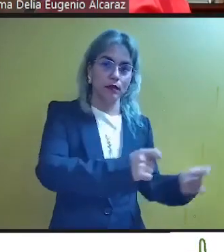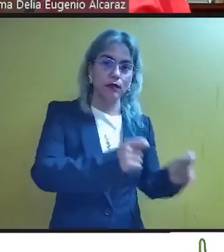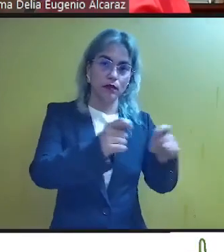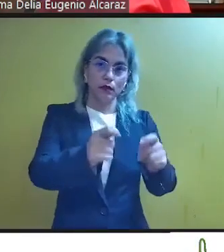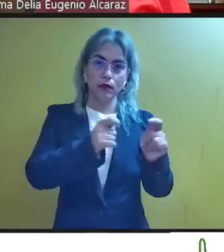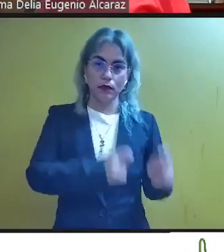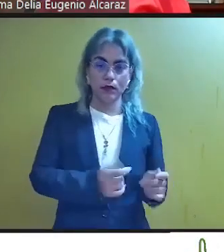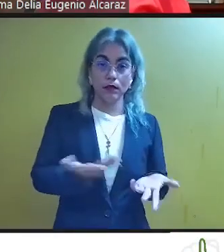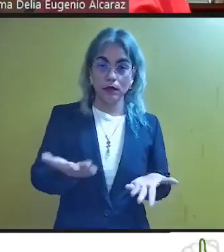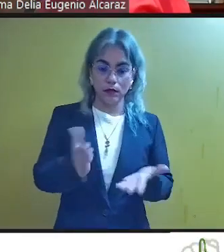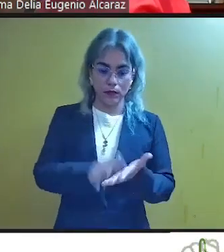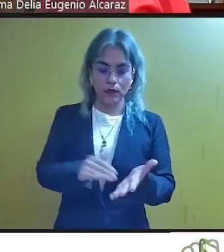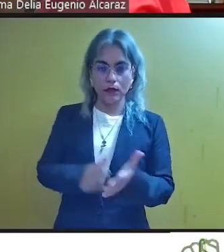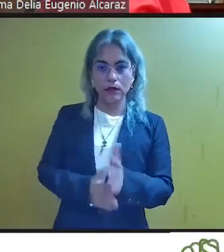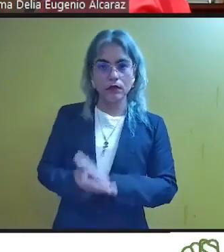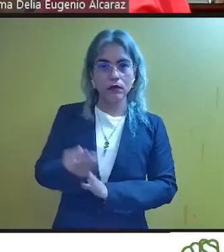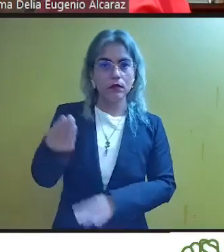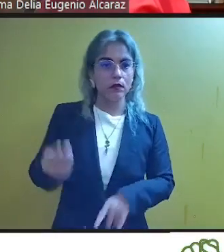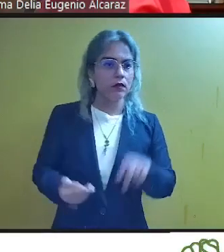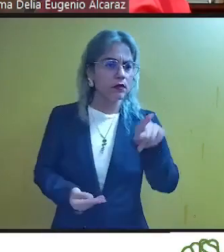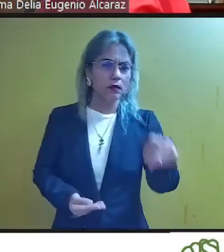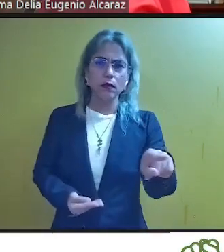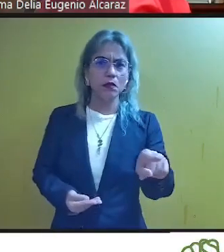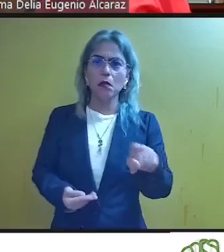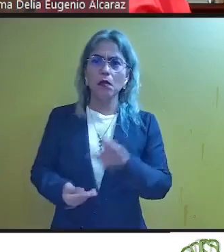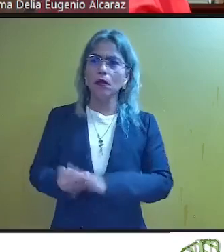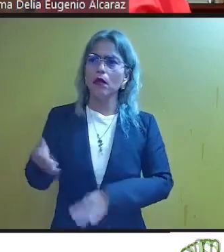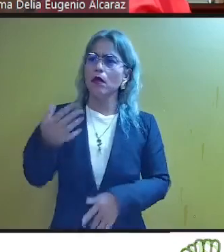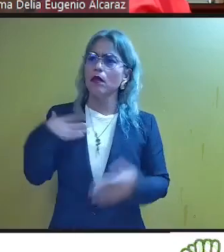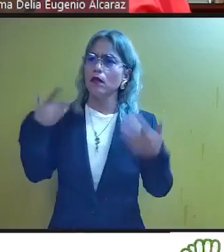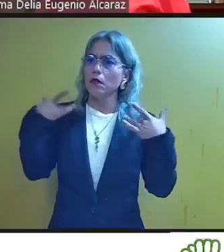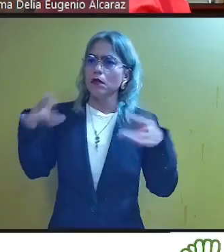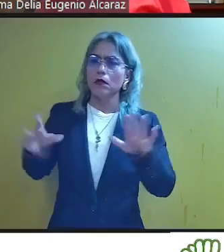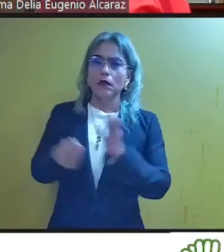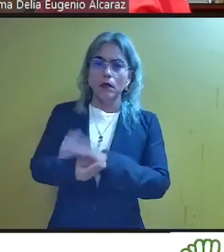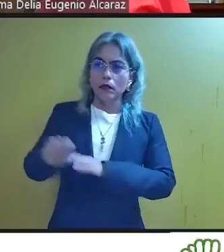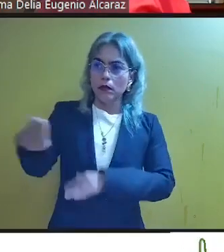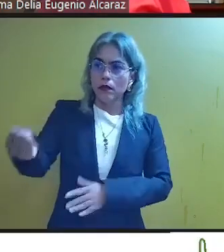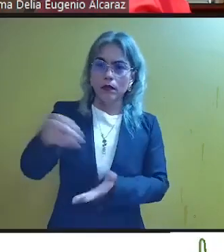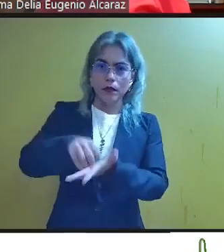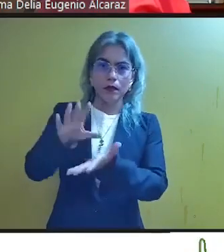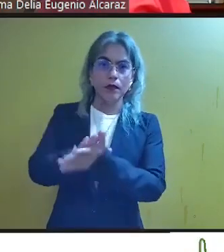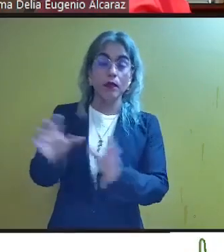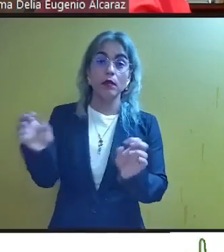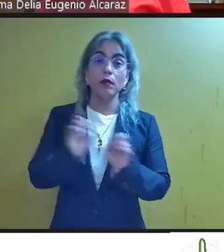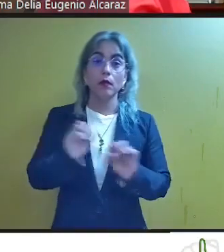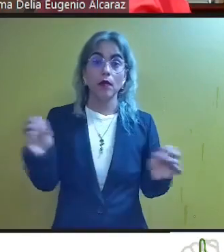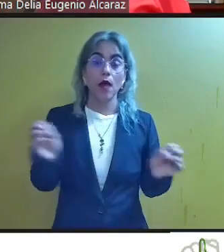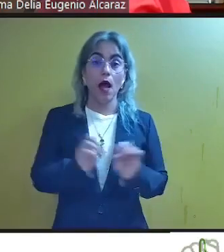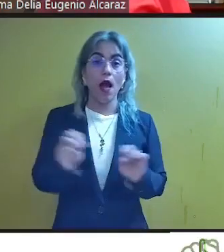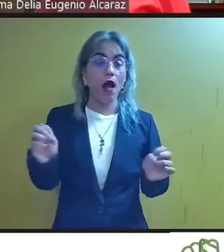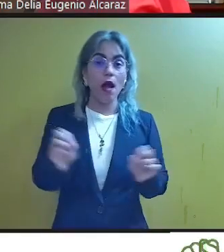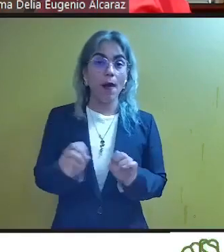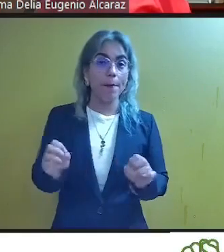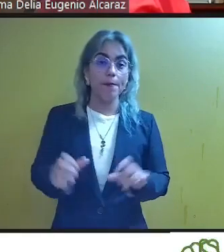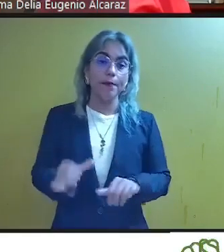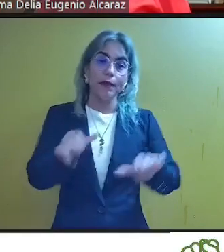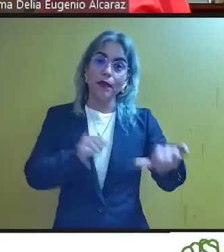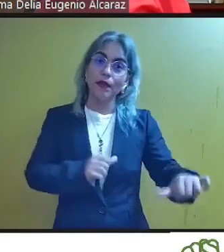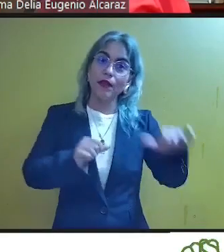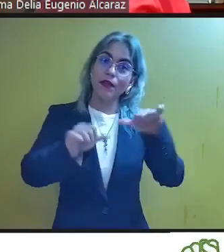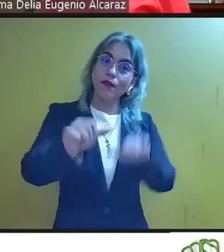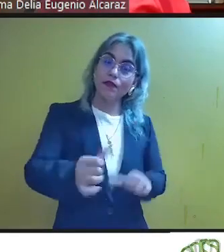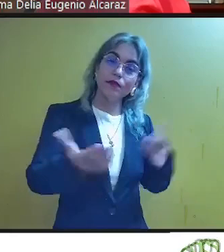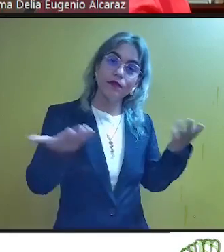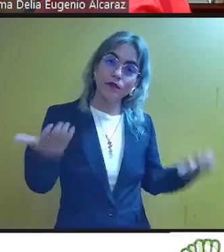encontró solicitud de licencia o renuncia por los ciudadanos Juventino Ortiz Chávez y Daniel Mercenario Hernández al cargo de regidor propietario y suplente, respectivamente,